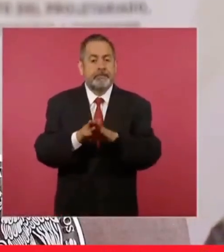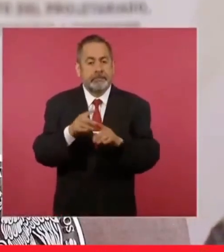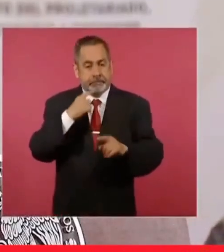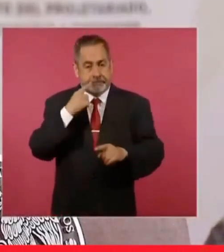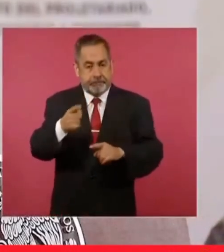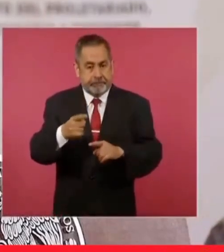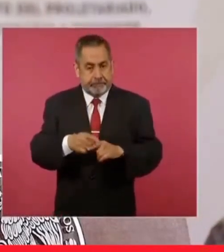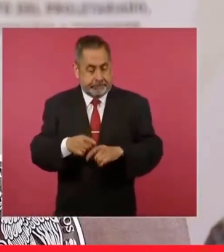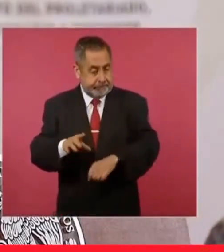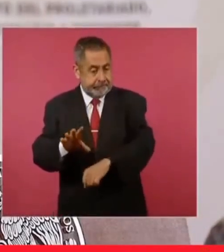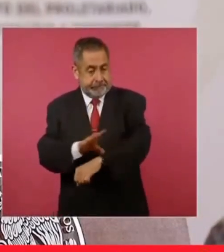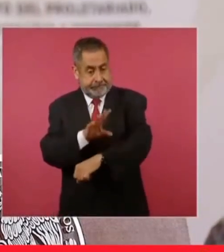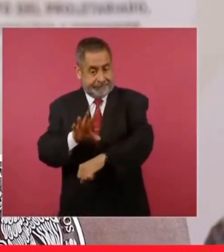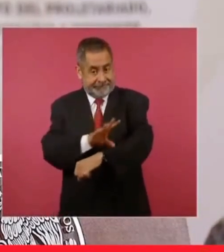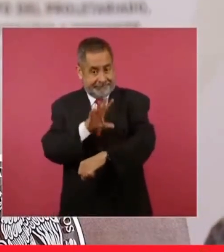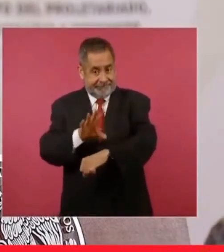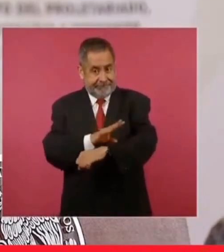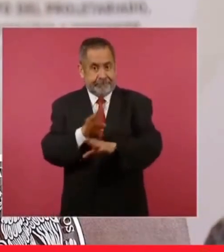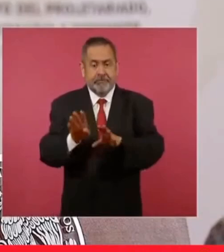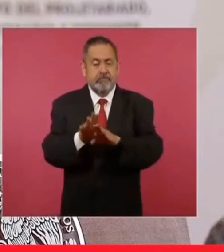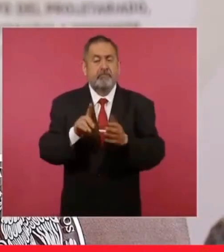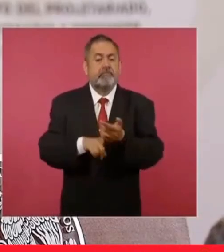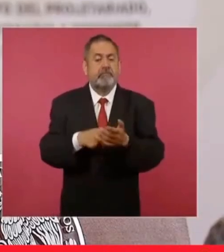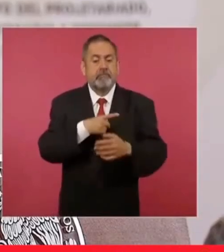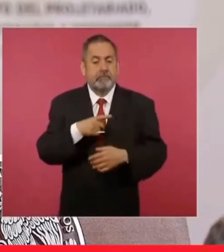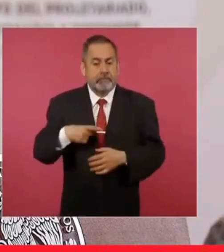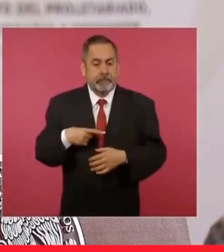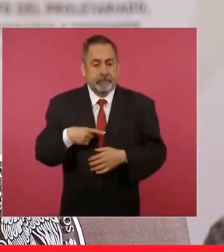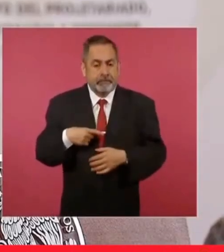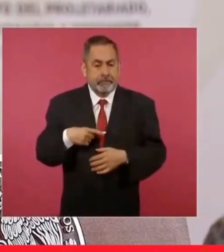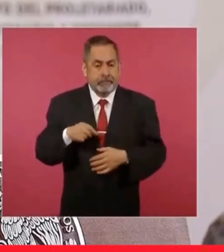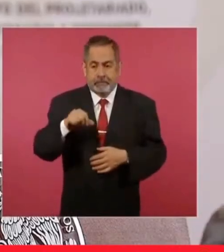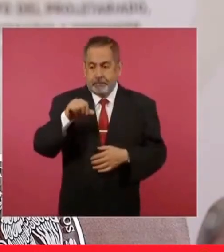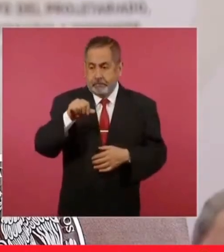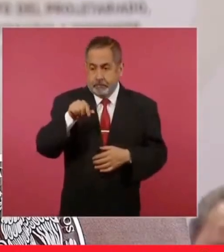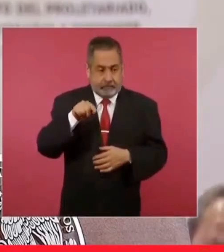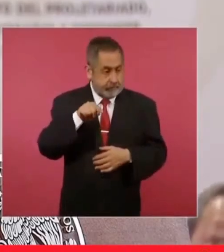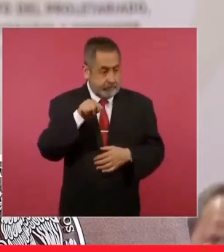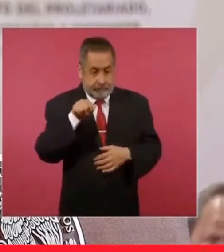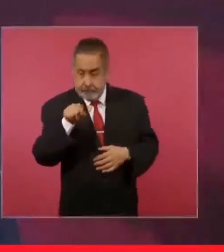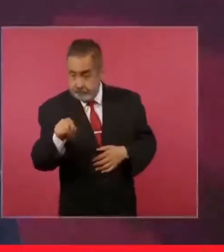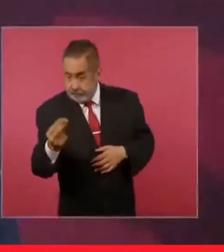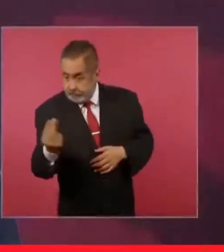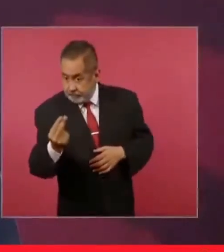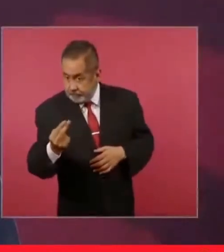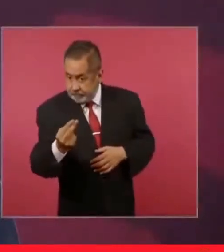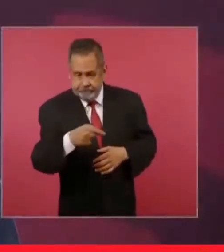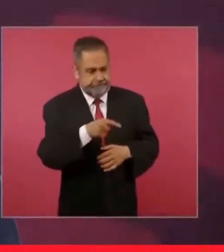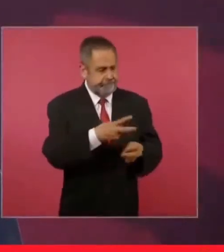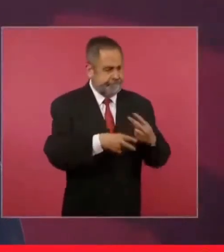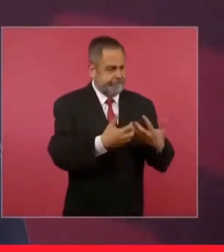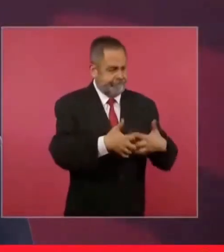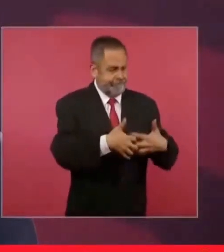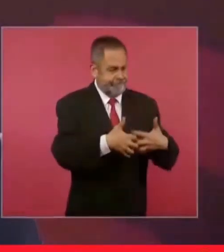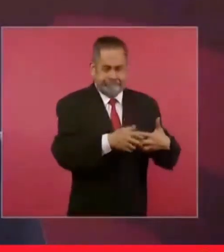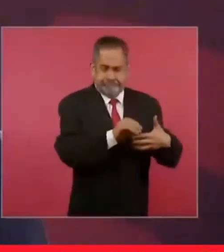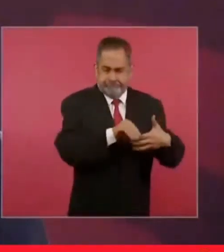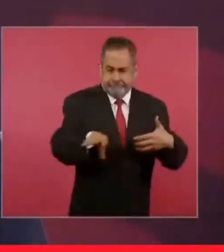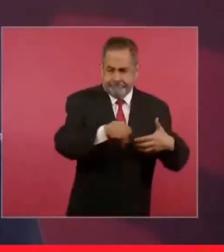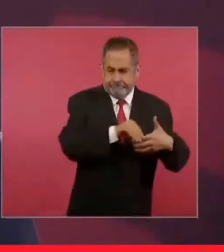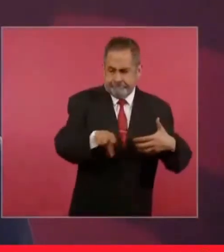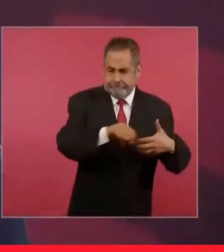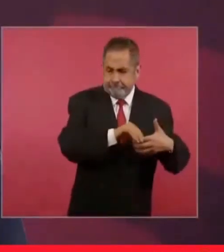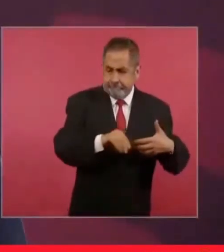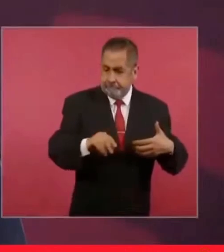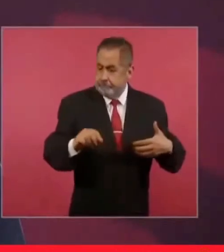que la energía eléctrica se debe de producir en el momento exacto que se está consumiendo, es decir, que se está demandando por